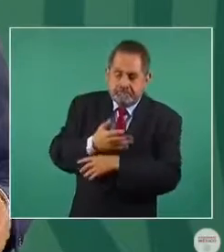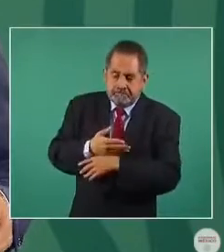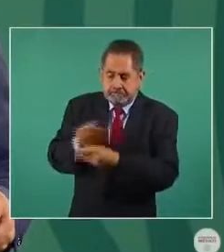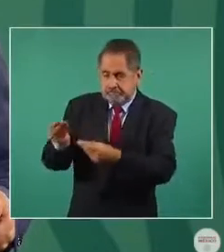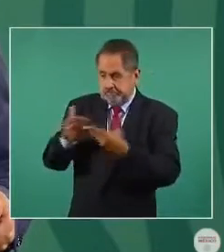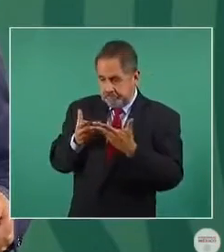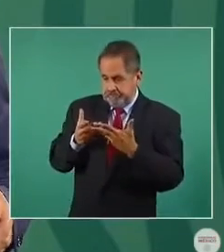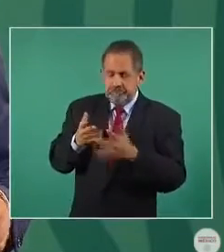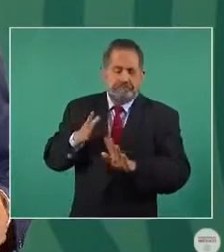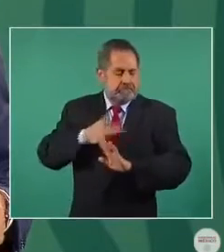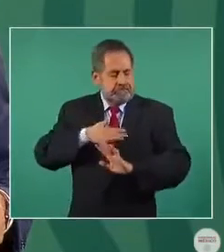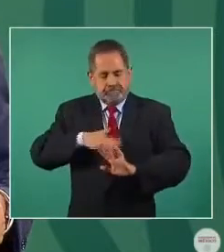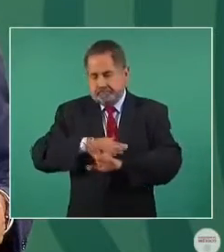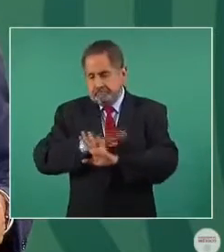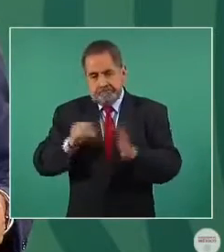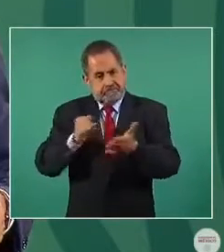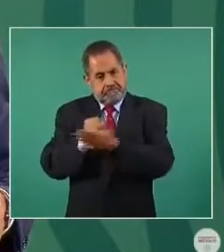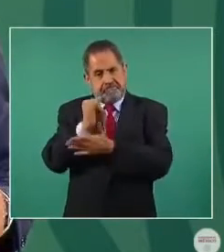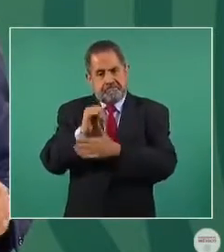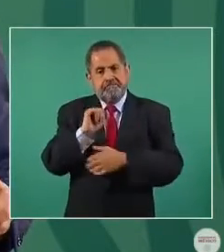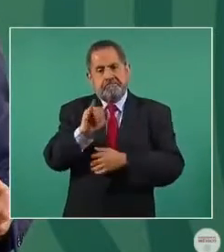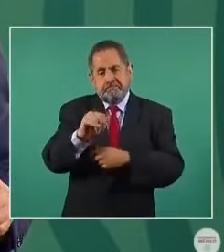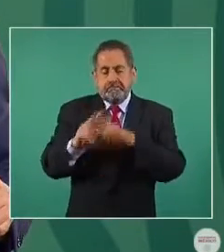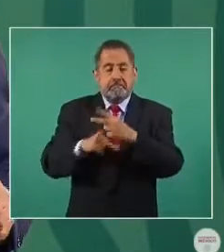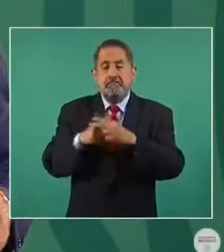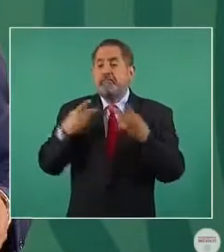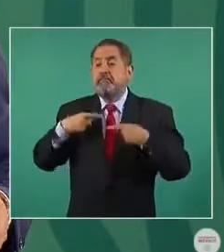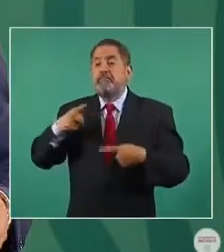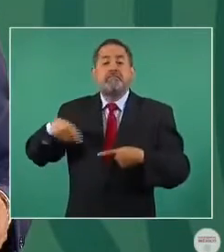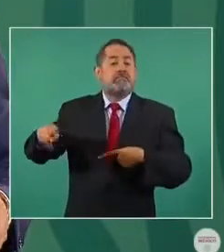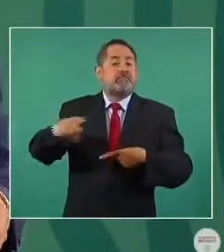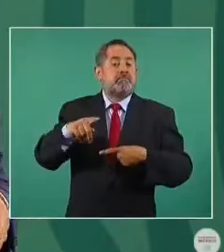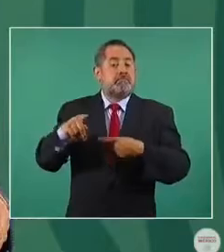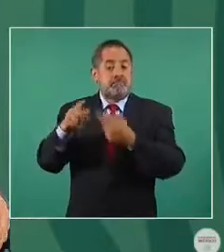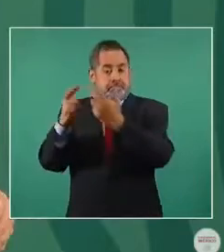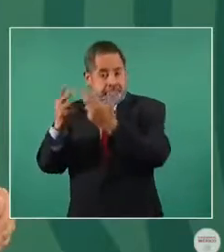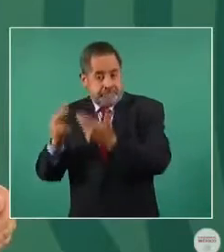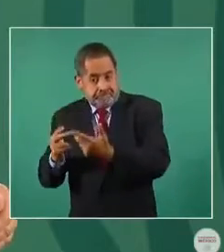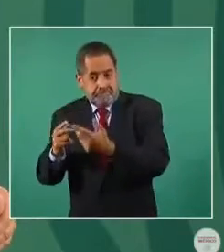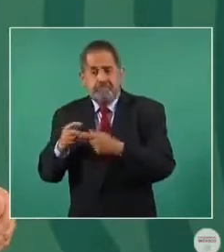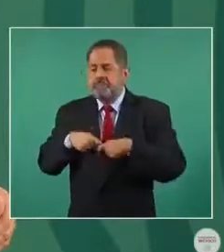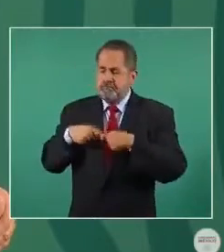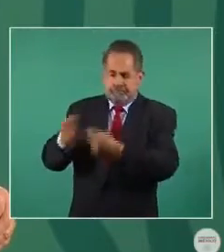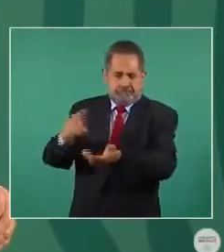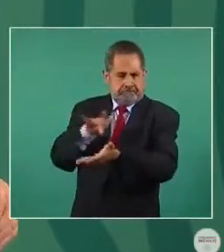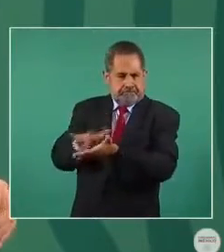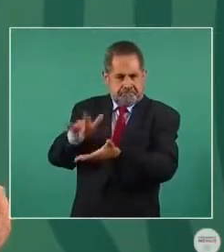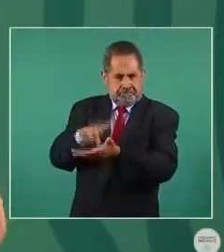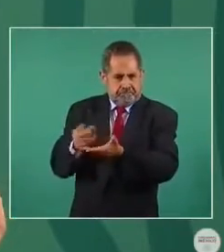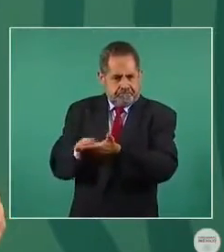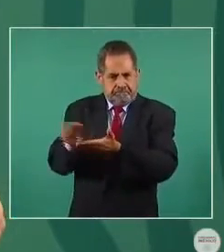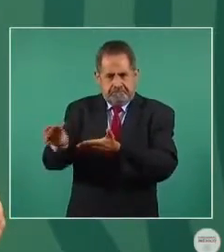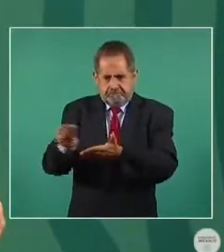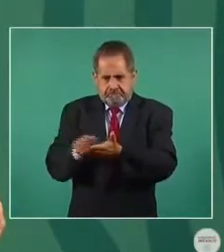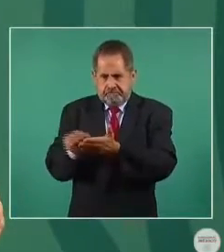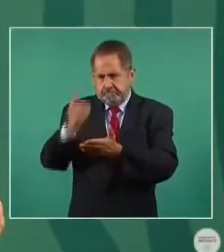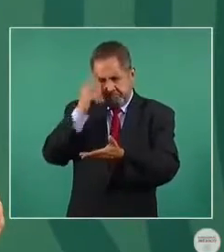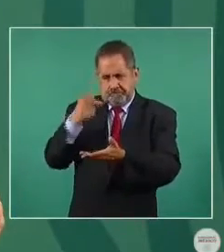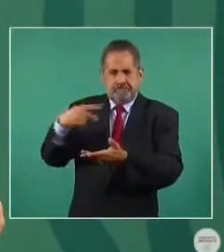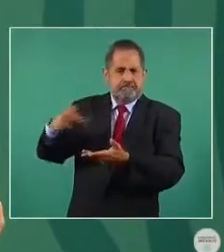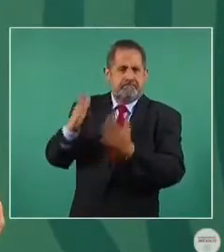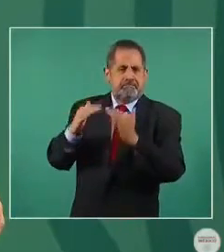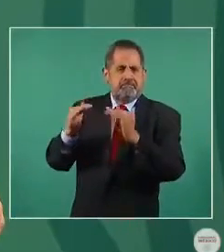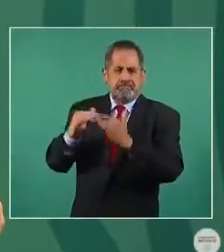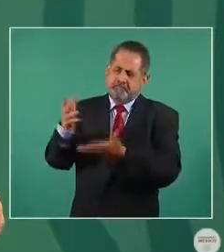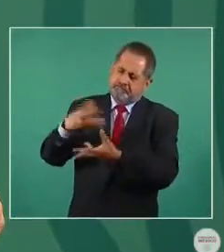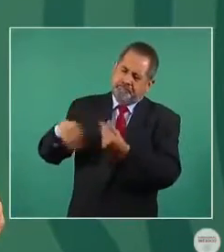Ya tomamos la decisión que a todos los afectados se les va a entregar un apoyo para rehabilitar